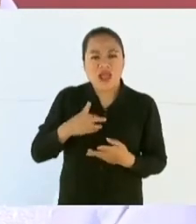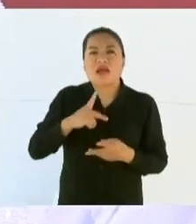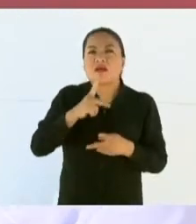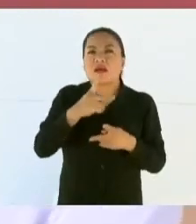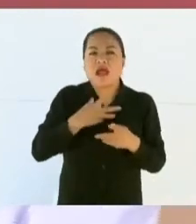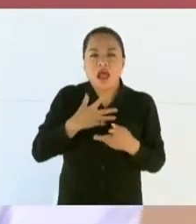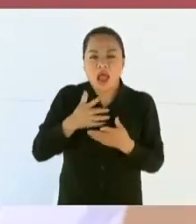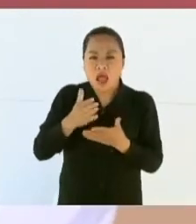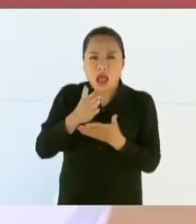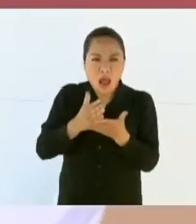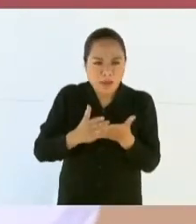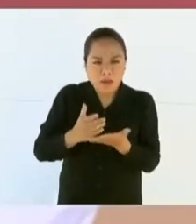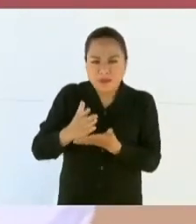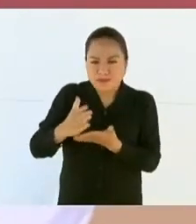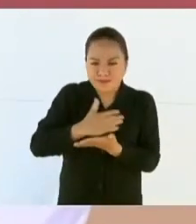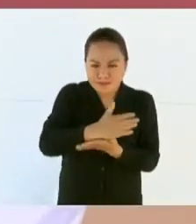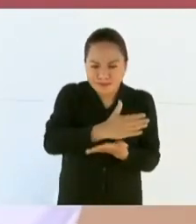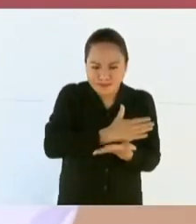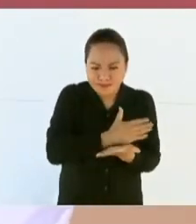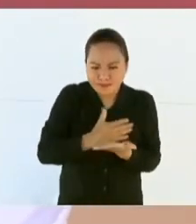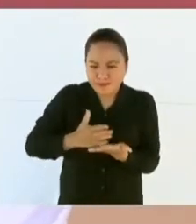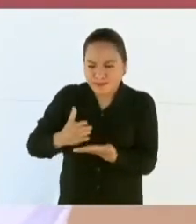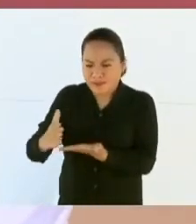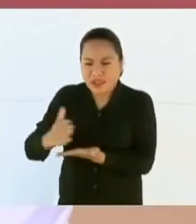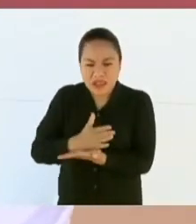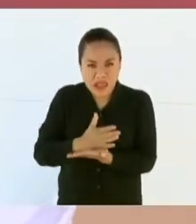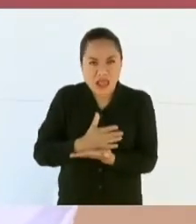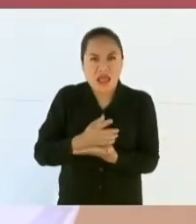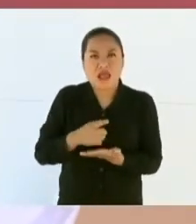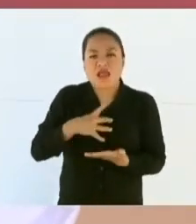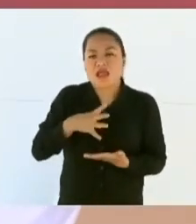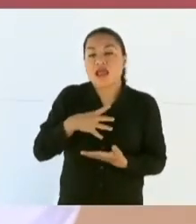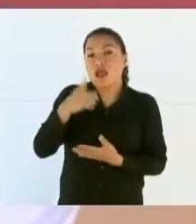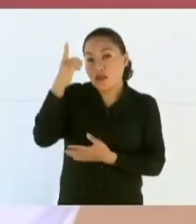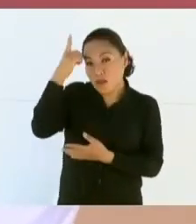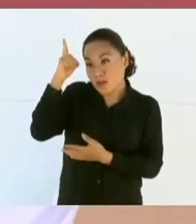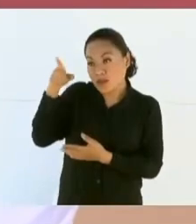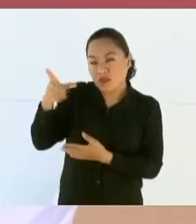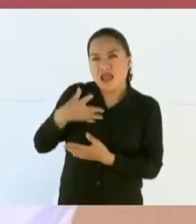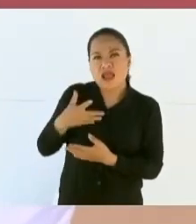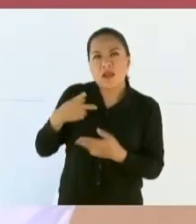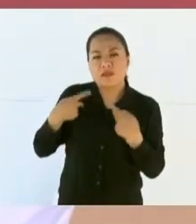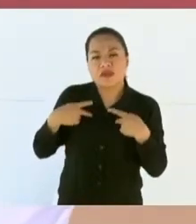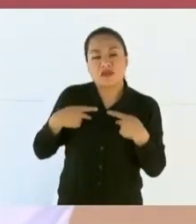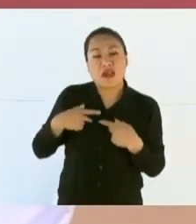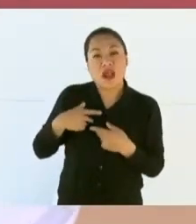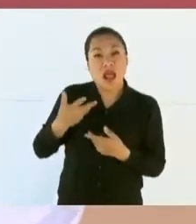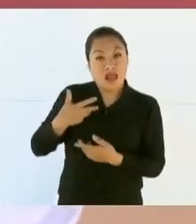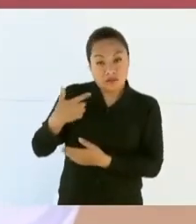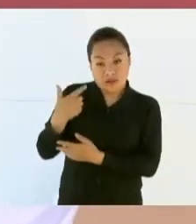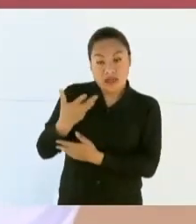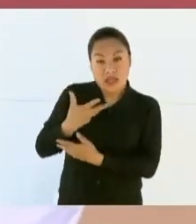fraccionar las tierras que tenía el clero y